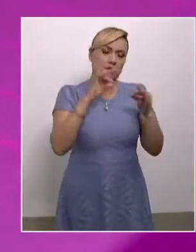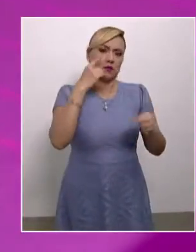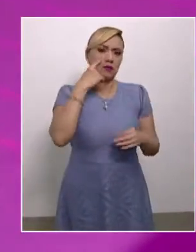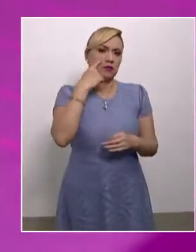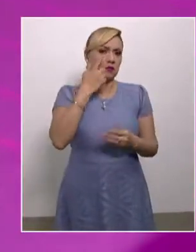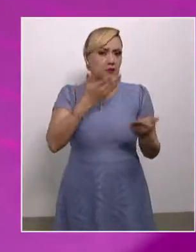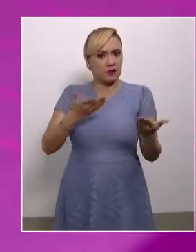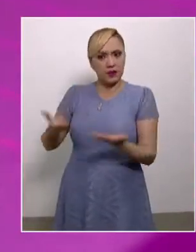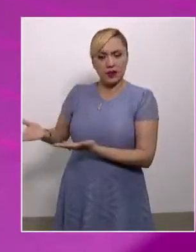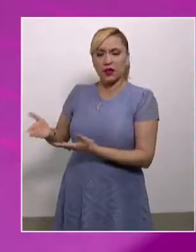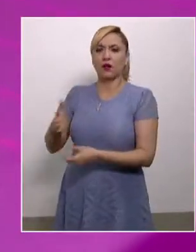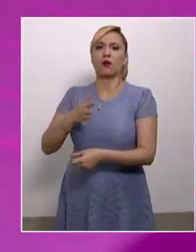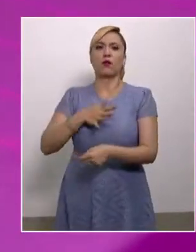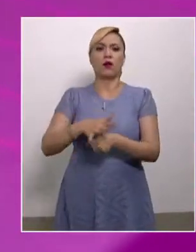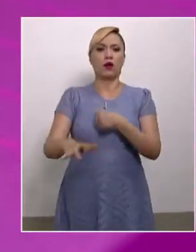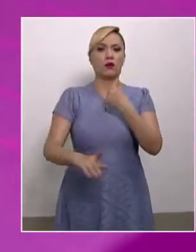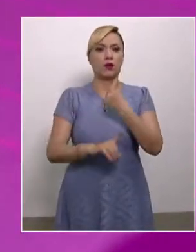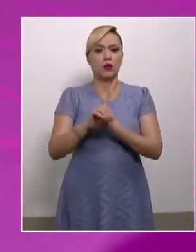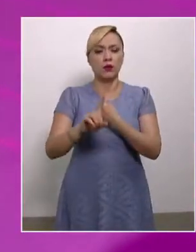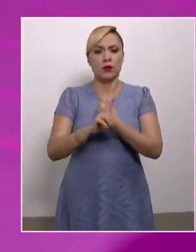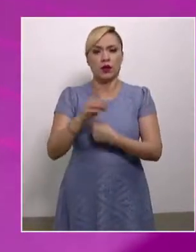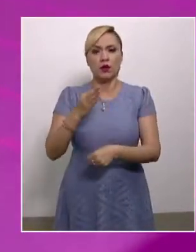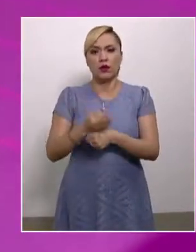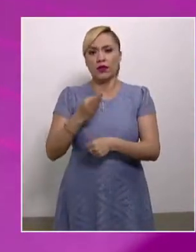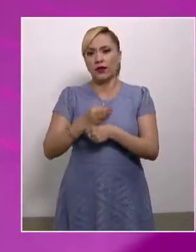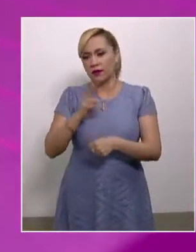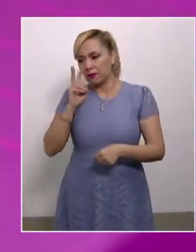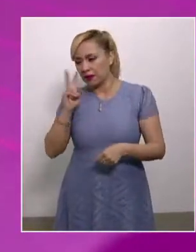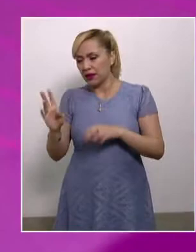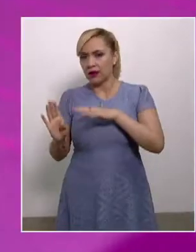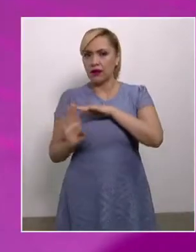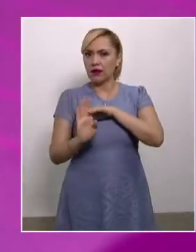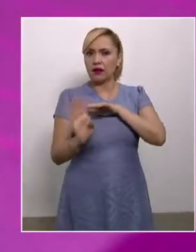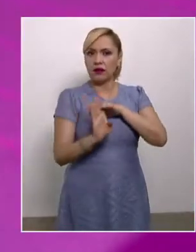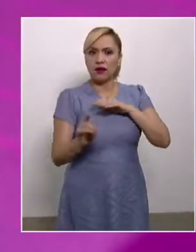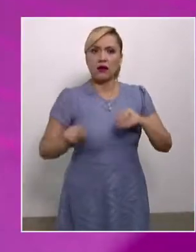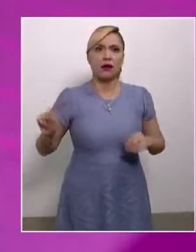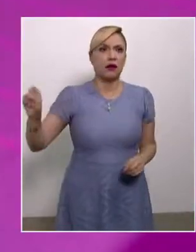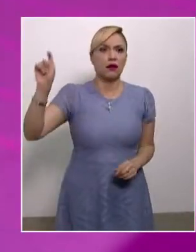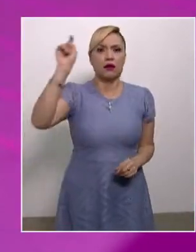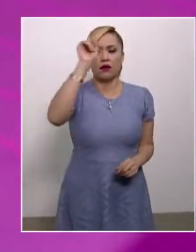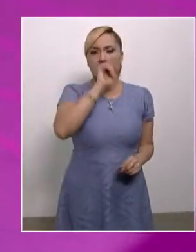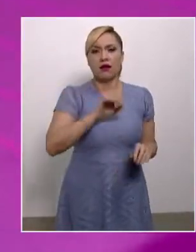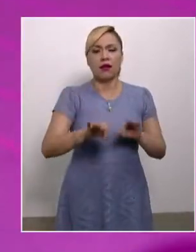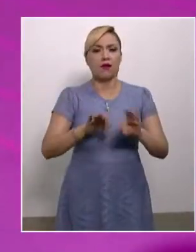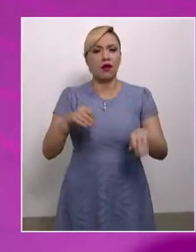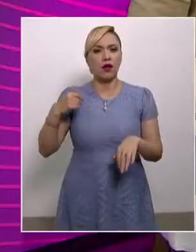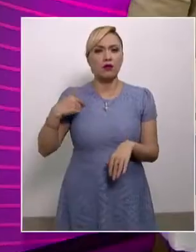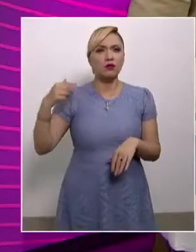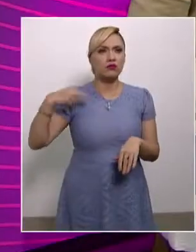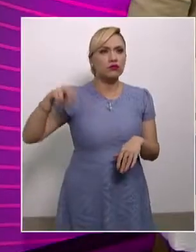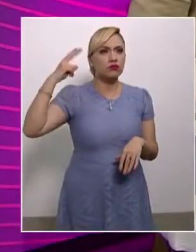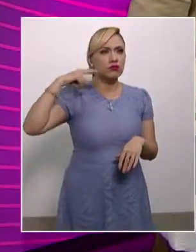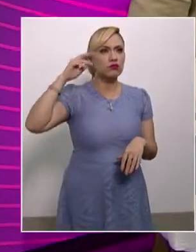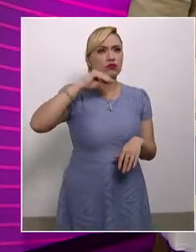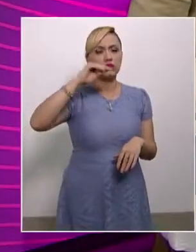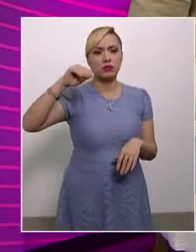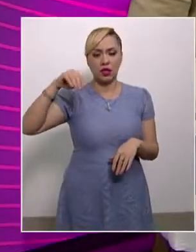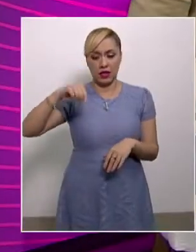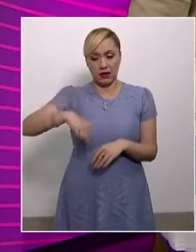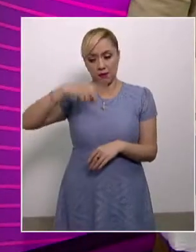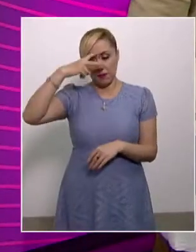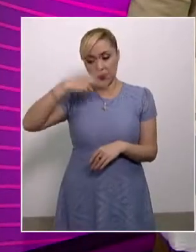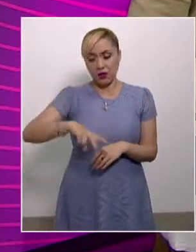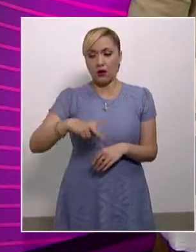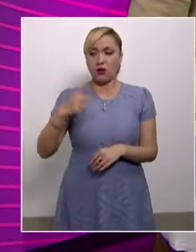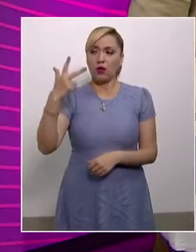poco visibilizar cuáles son las situaciones que estamos viendo en el terreno en los diferentes puntos en los que estamos trabajando. En el caso específico de México, desde